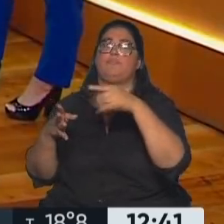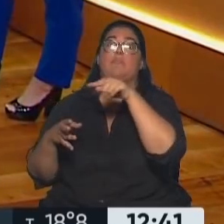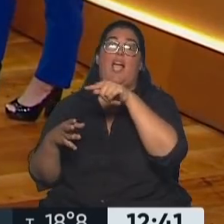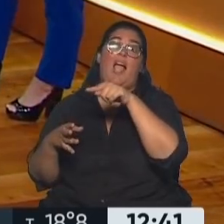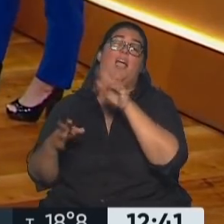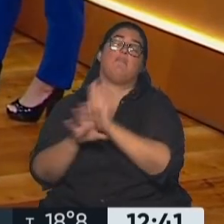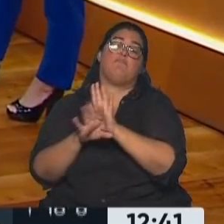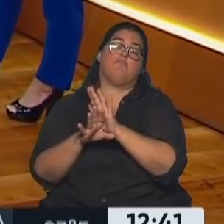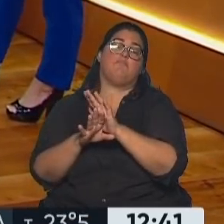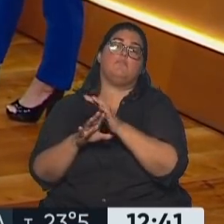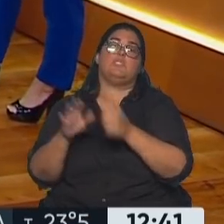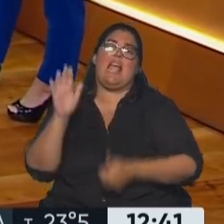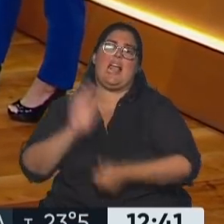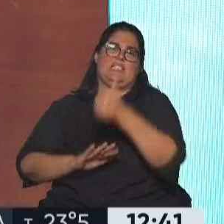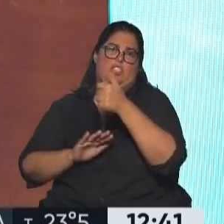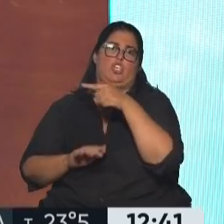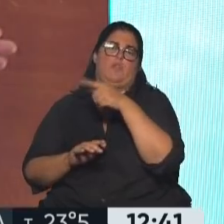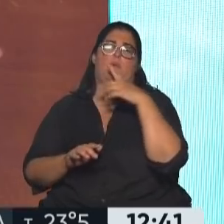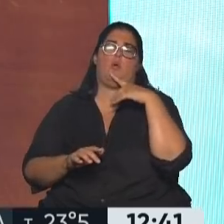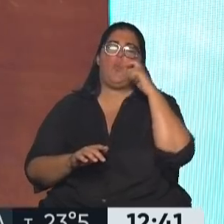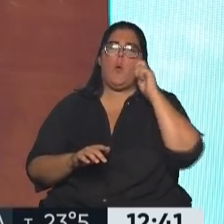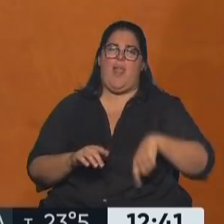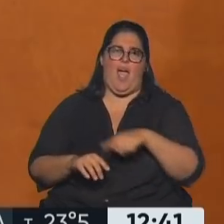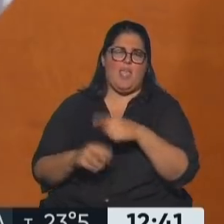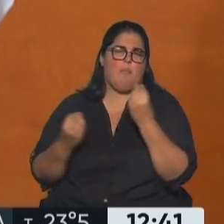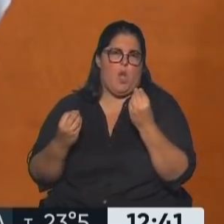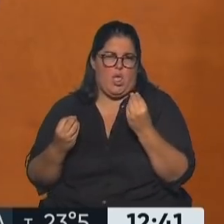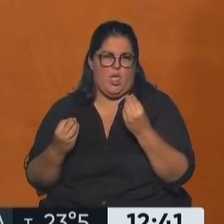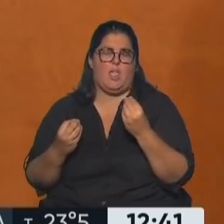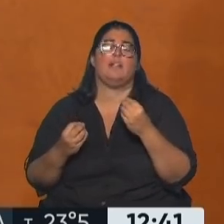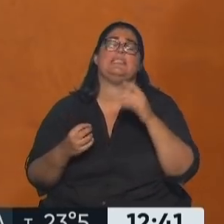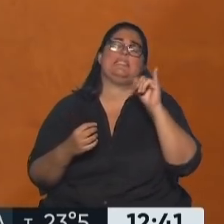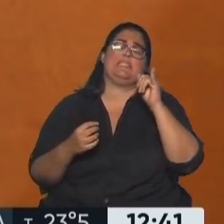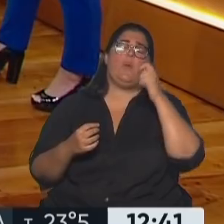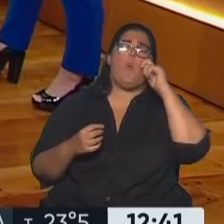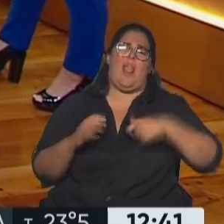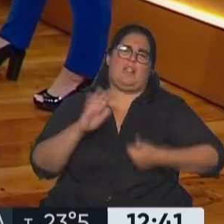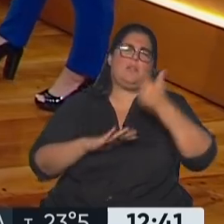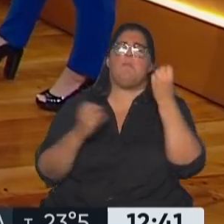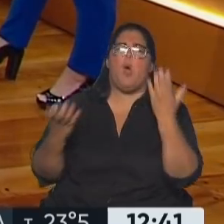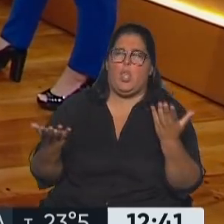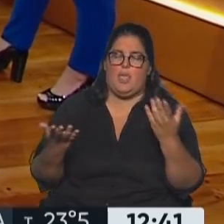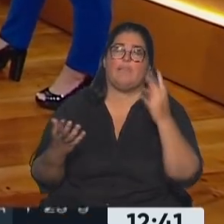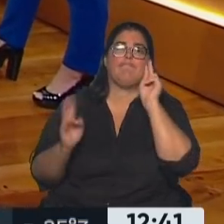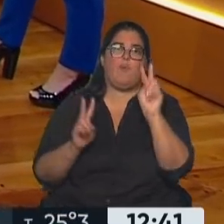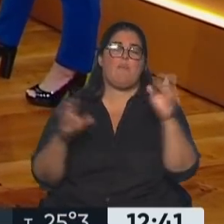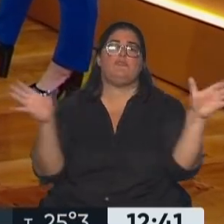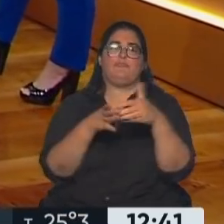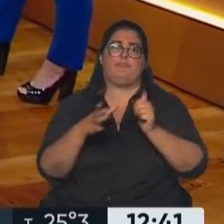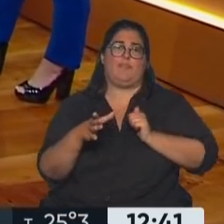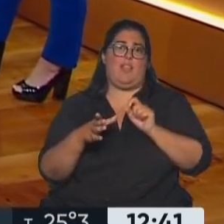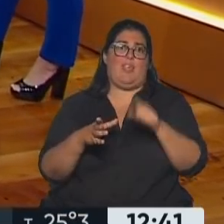exitosa justamente al ejército ucraniano. ¿Por qué? Sí, exitosa porque, bueno, ya vemos que las fuerzas ucranianas empezaron